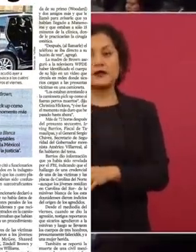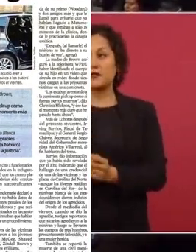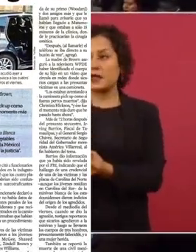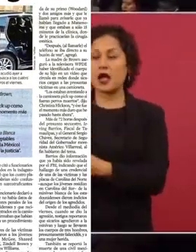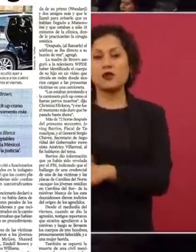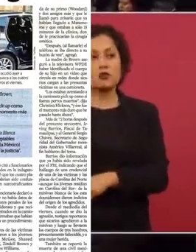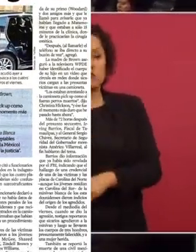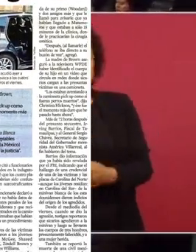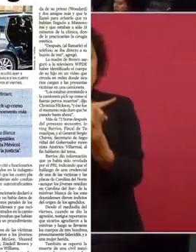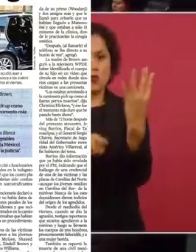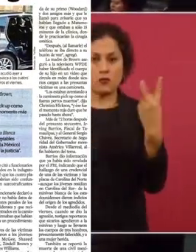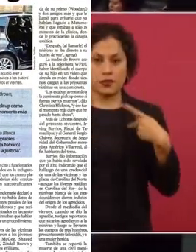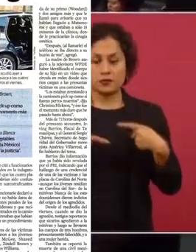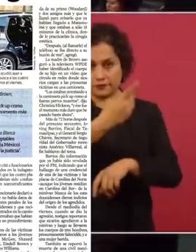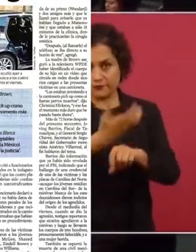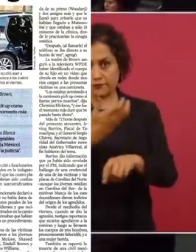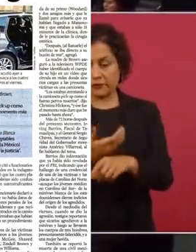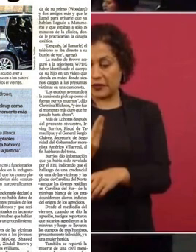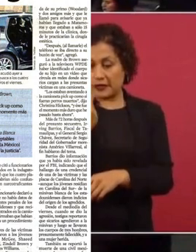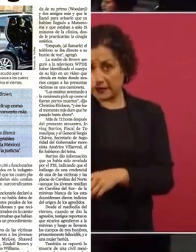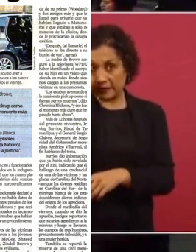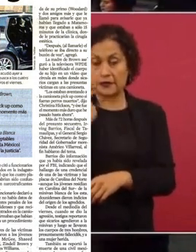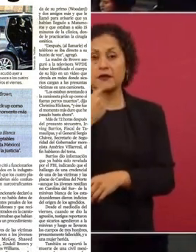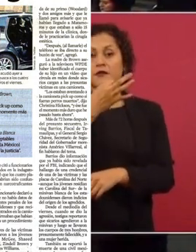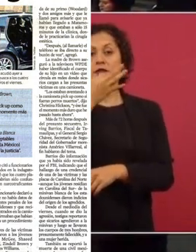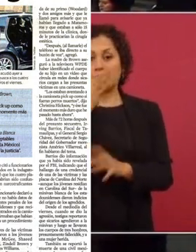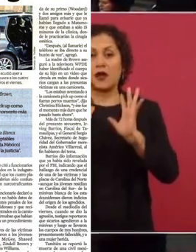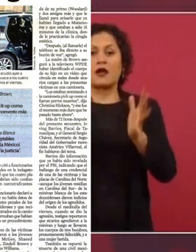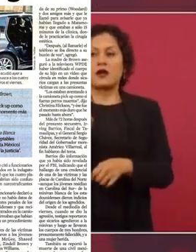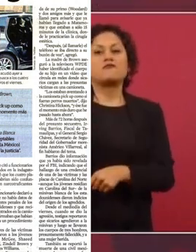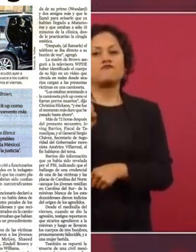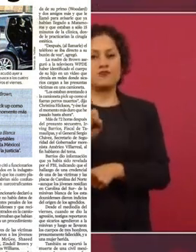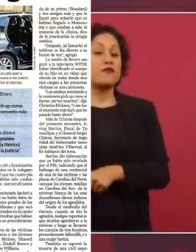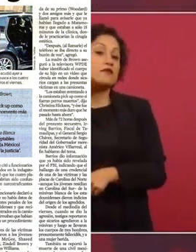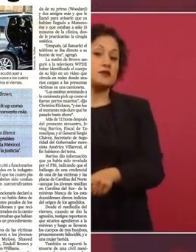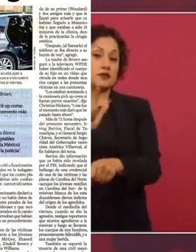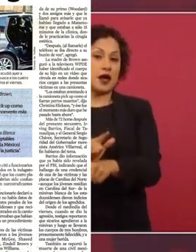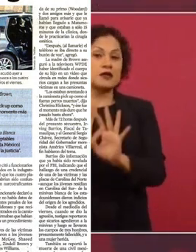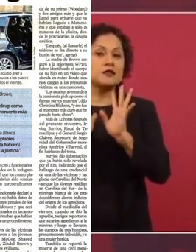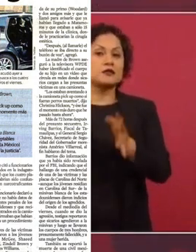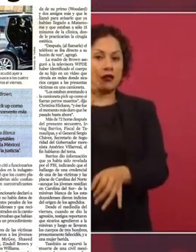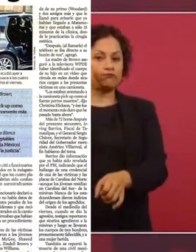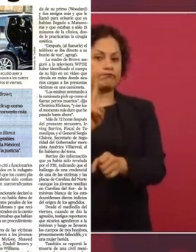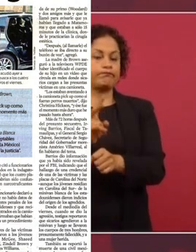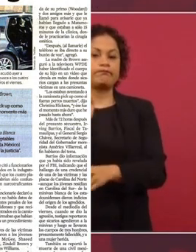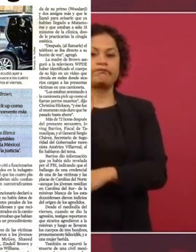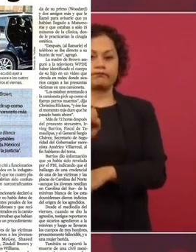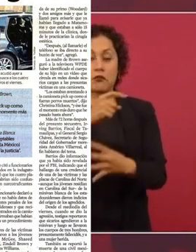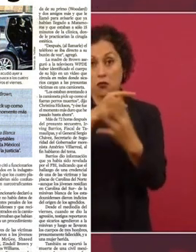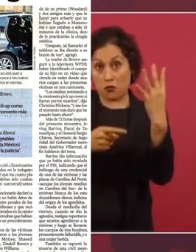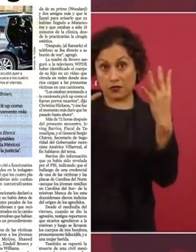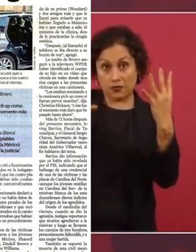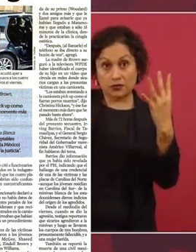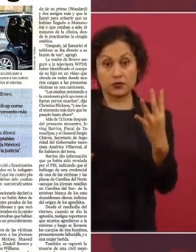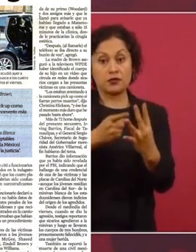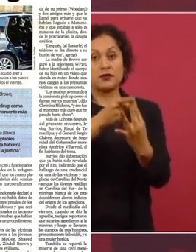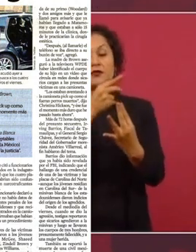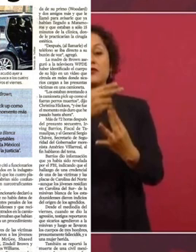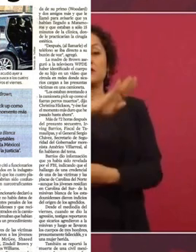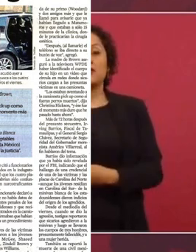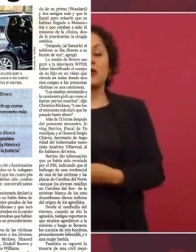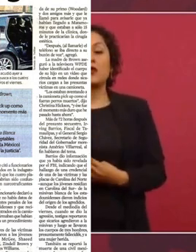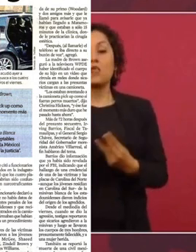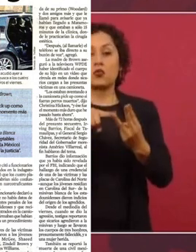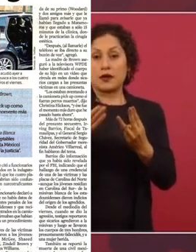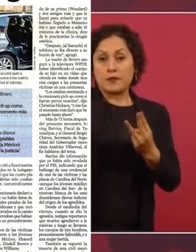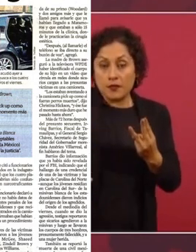ciudadanos norteamericanos. Y hace 35 minutos ya fue plenamente confirmado por la fiscalía. De los cuatro, hay dos de ellos fallecidos, una persona herida y la